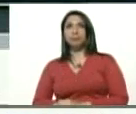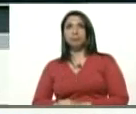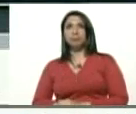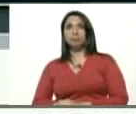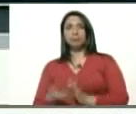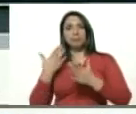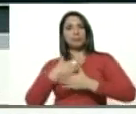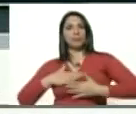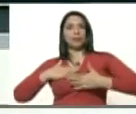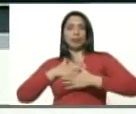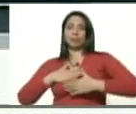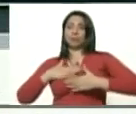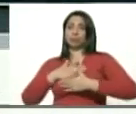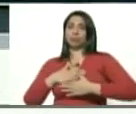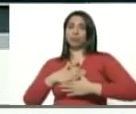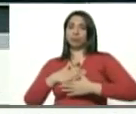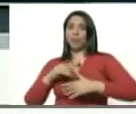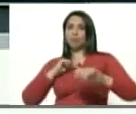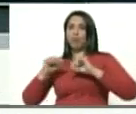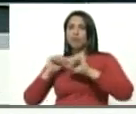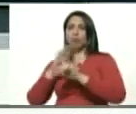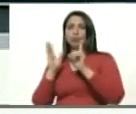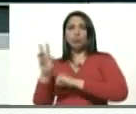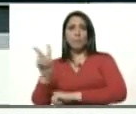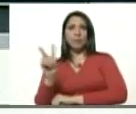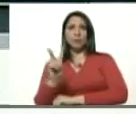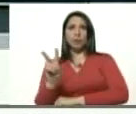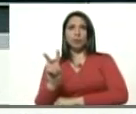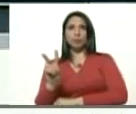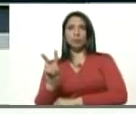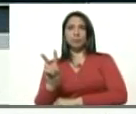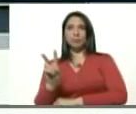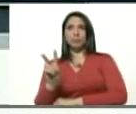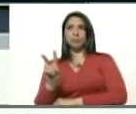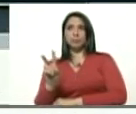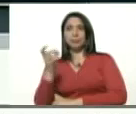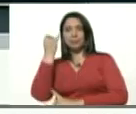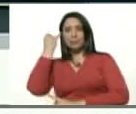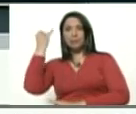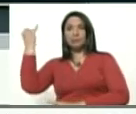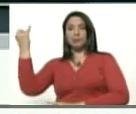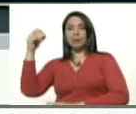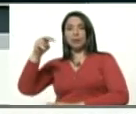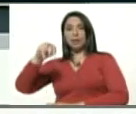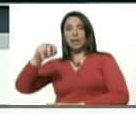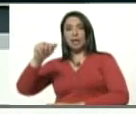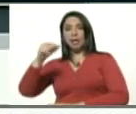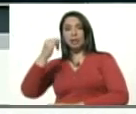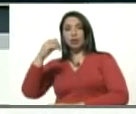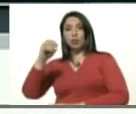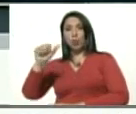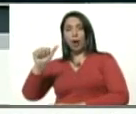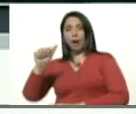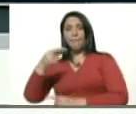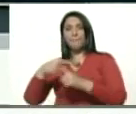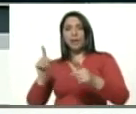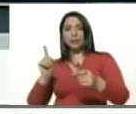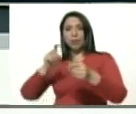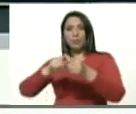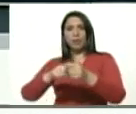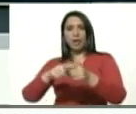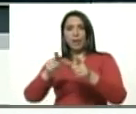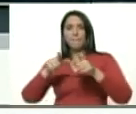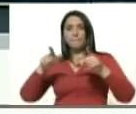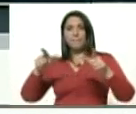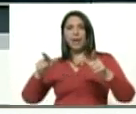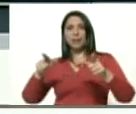Será un placer para los movimientos culturales venezolanos inspirarse en Aquiles Nazoa para incorporar en el espacio urbano